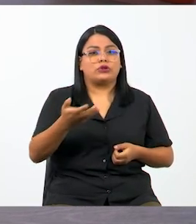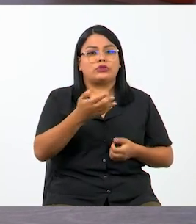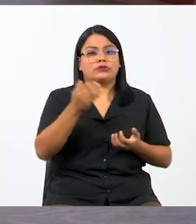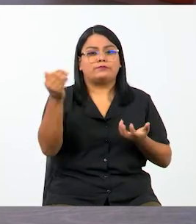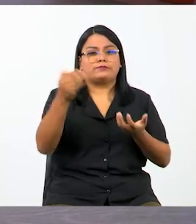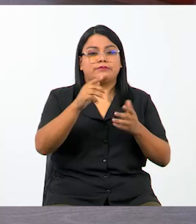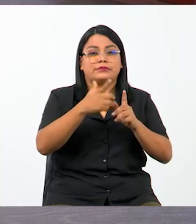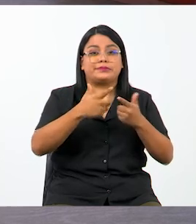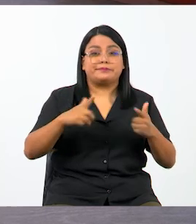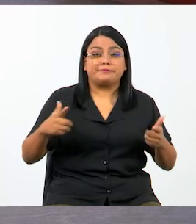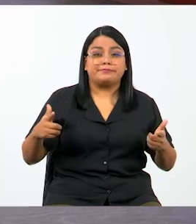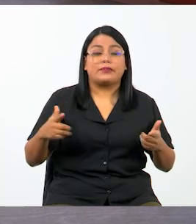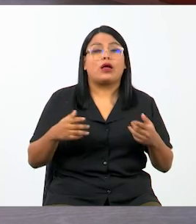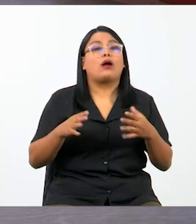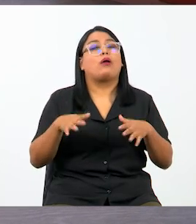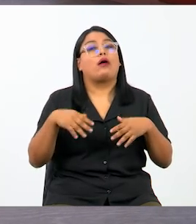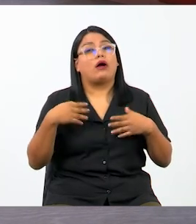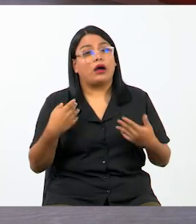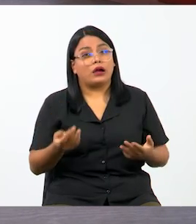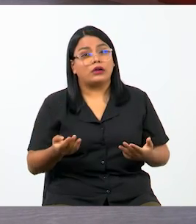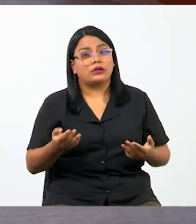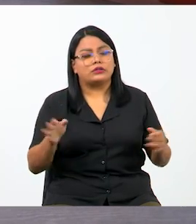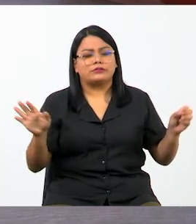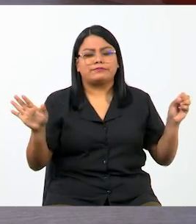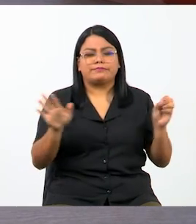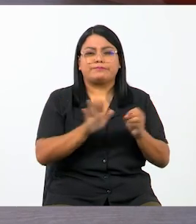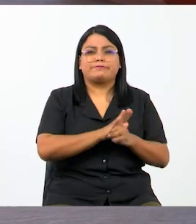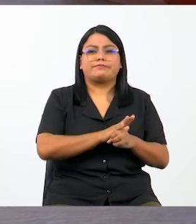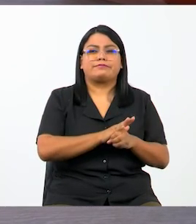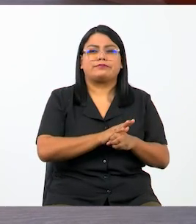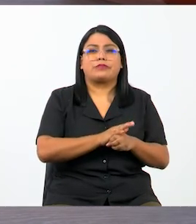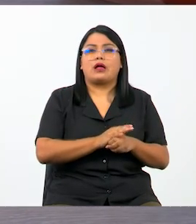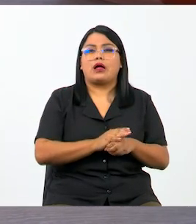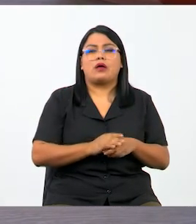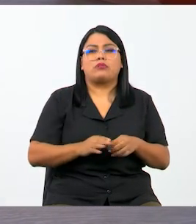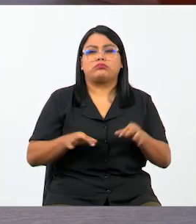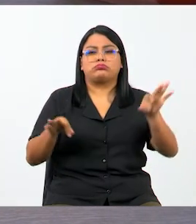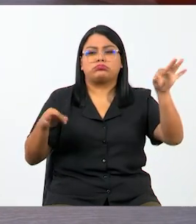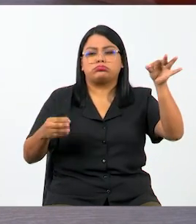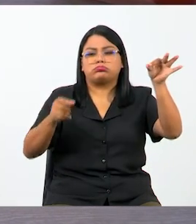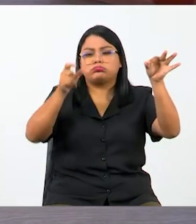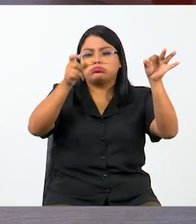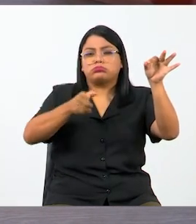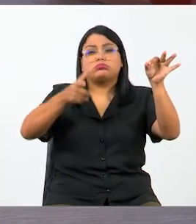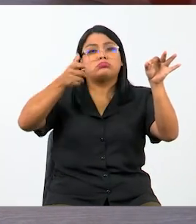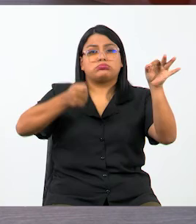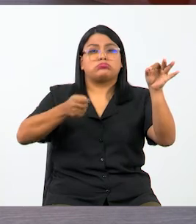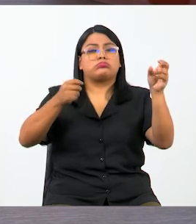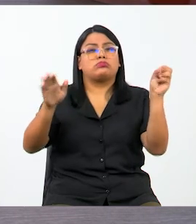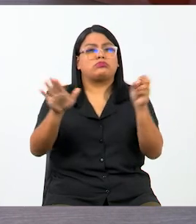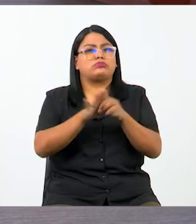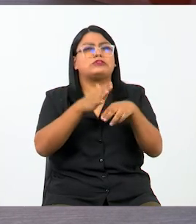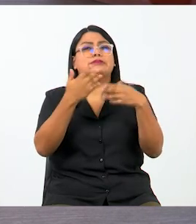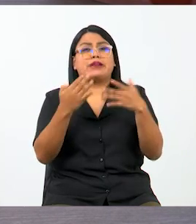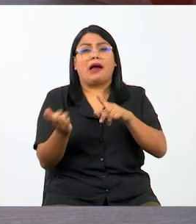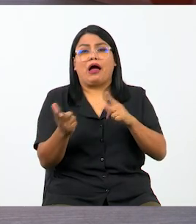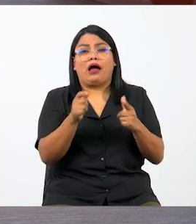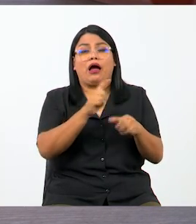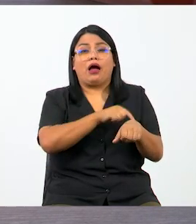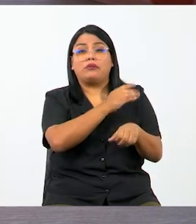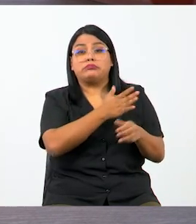porque solamente completamos la columna del mes y tendremos lista nuestra jornalización del tomo 1 de la guía